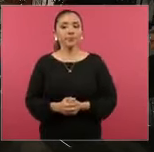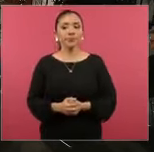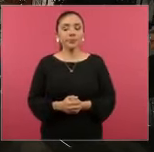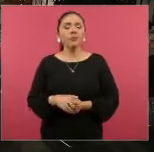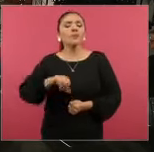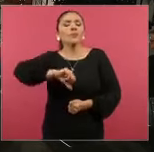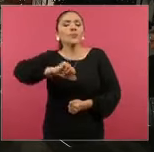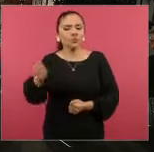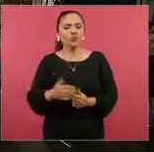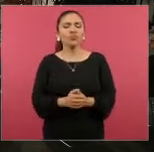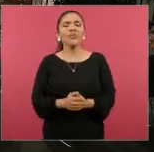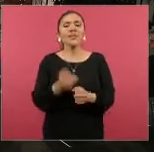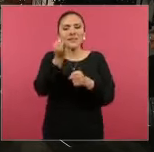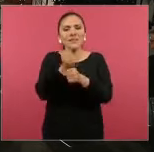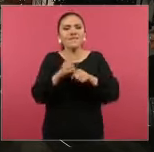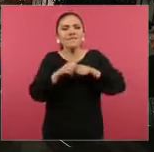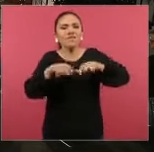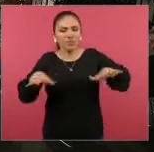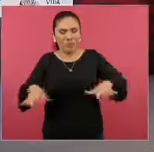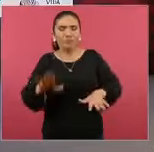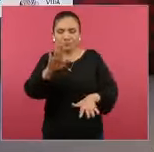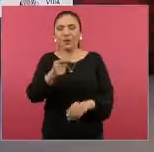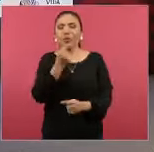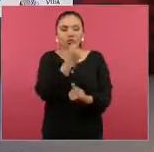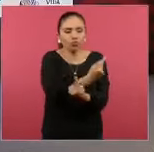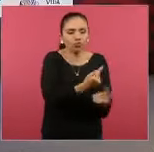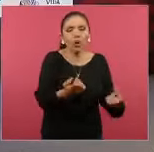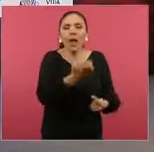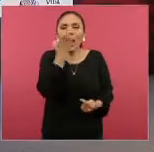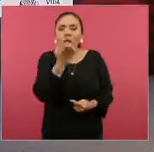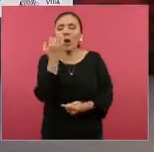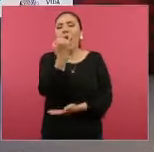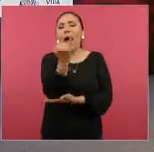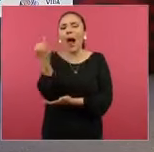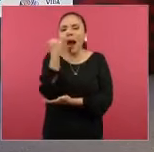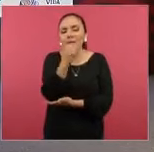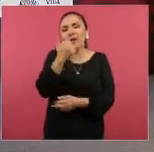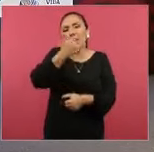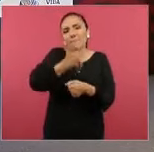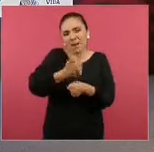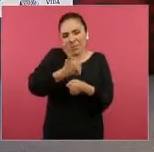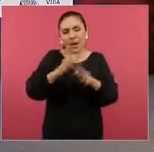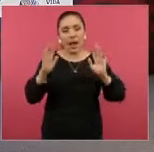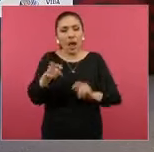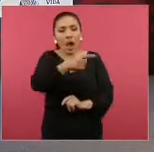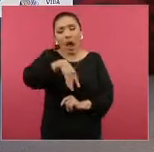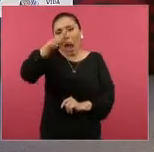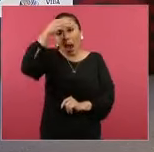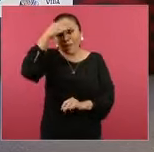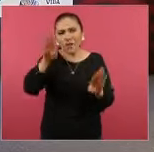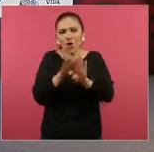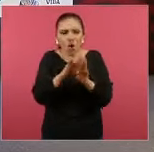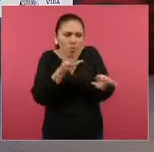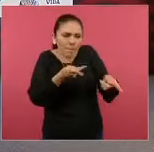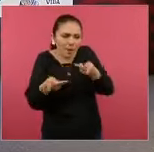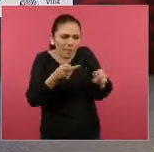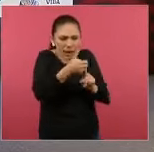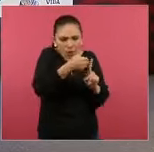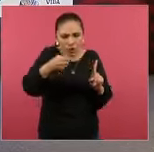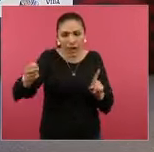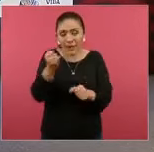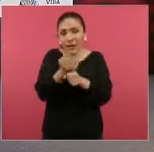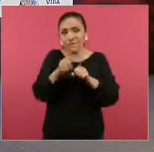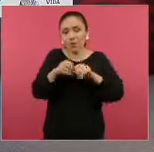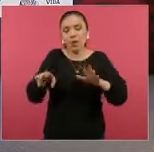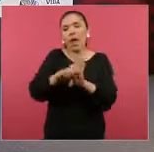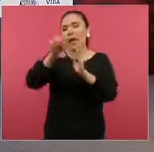¿Qué aprenden los niños? Los niños desde educación primaria, desde educación preescolar, todo su nivel, aprenden a organizar información en diferentes medidas. Desde